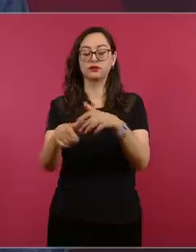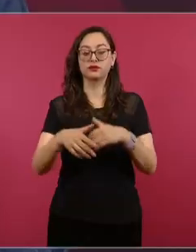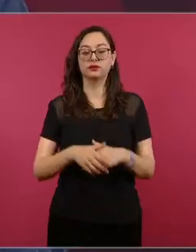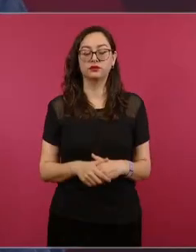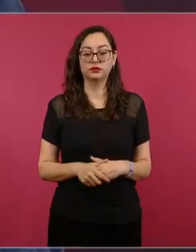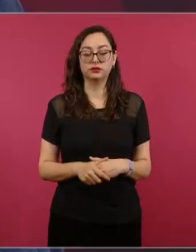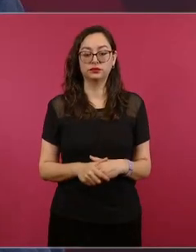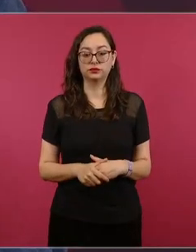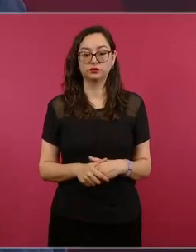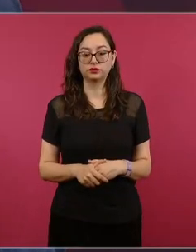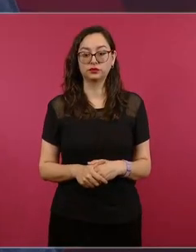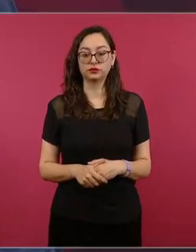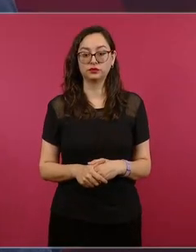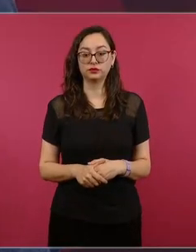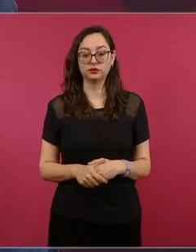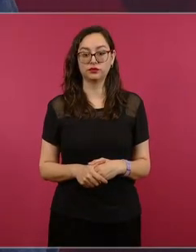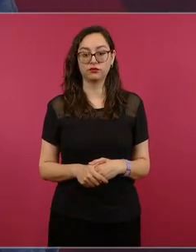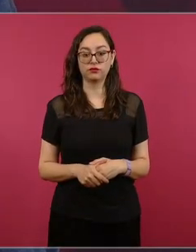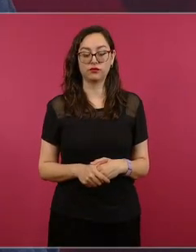el que